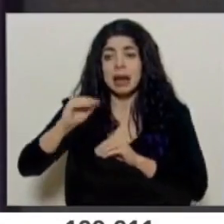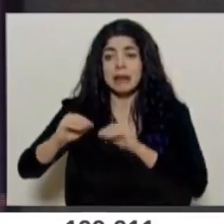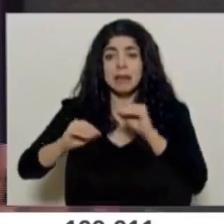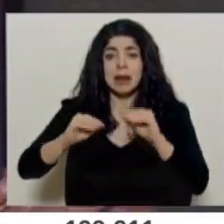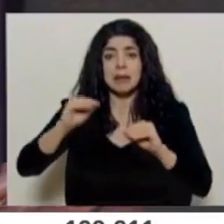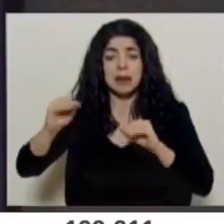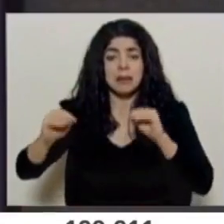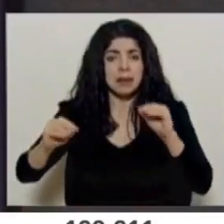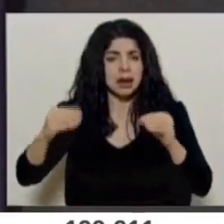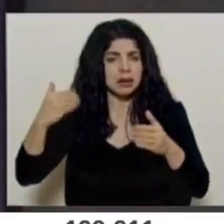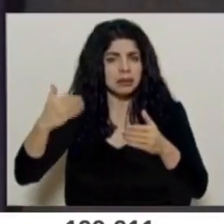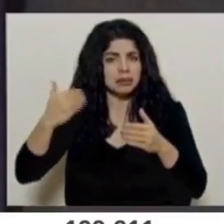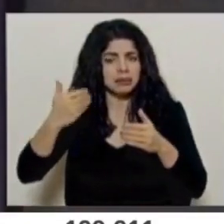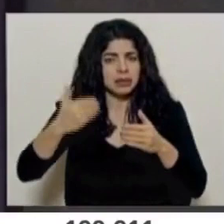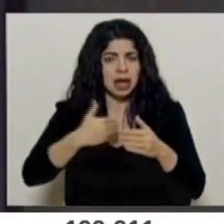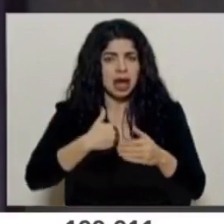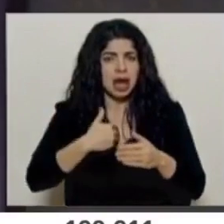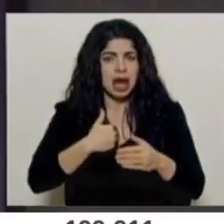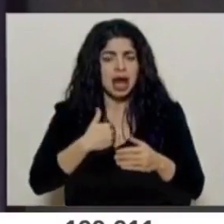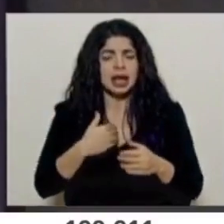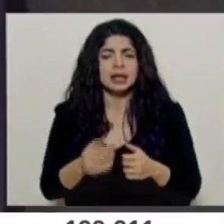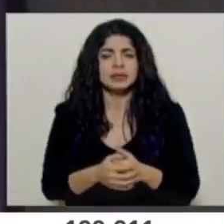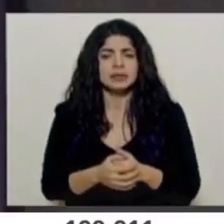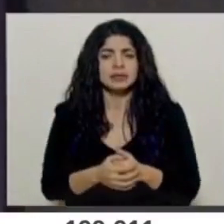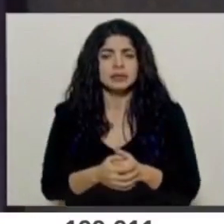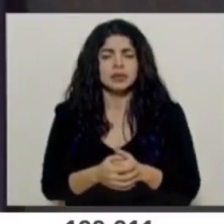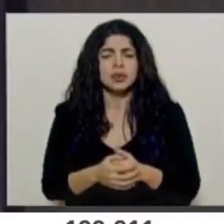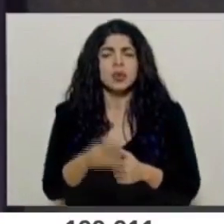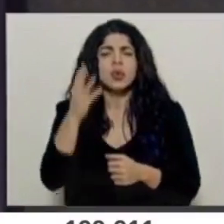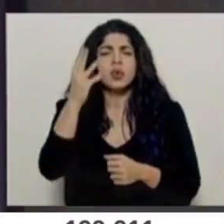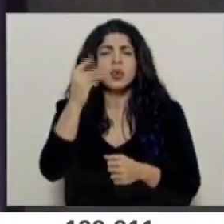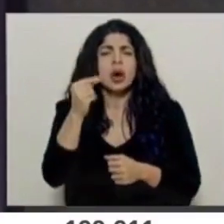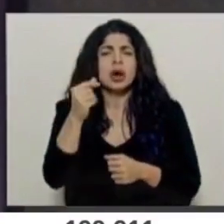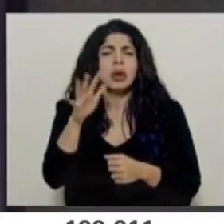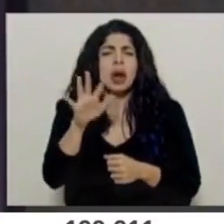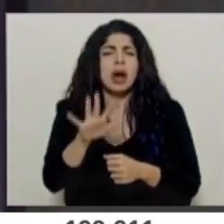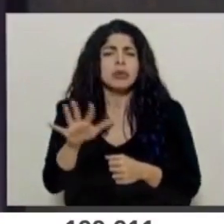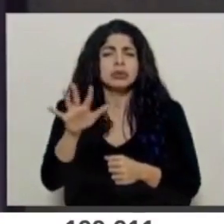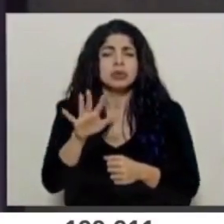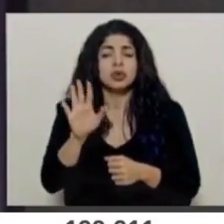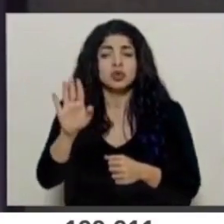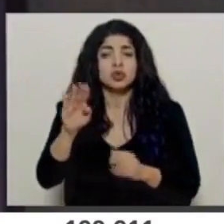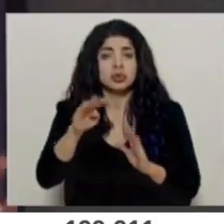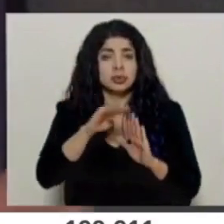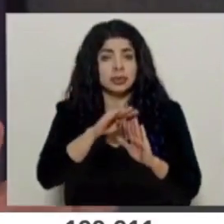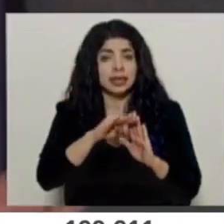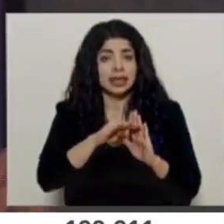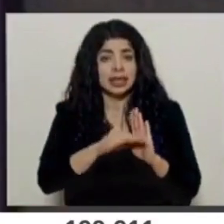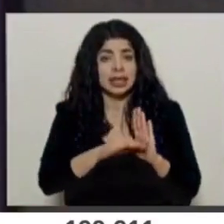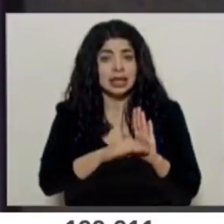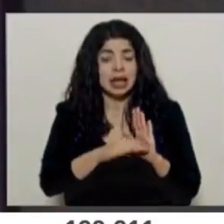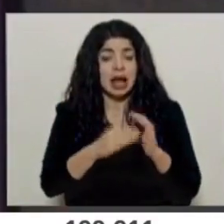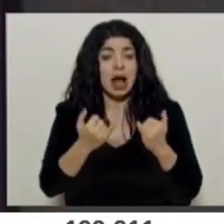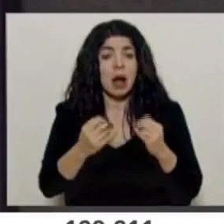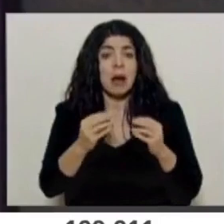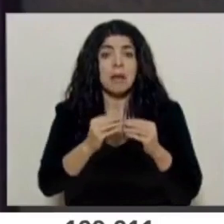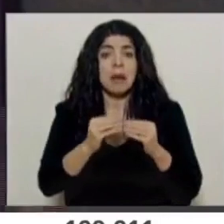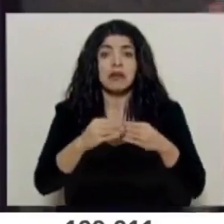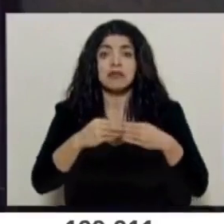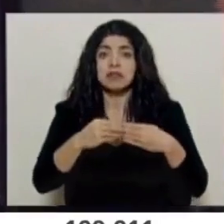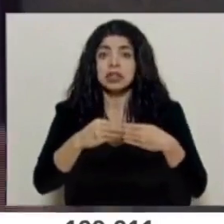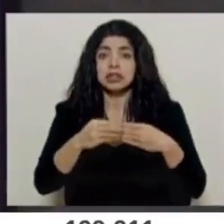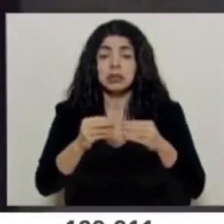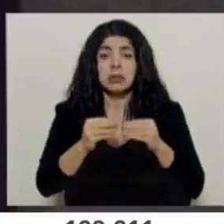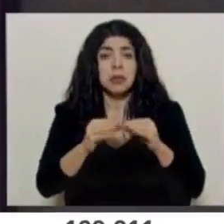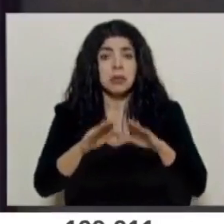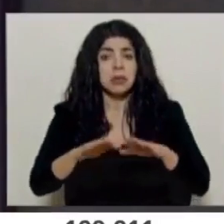viene registrando, ¿cuál es la estimación de medidas, de relajamiento de medidas, pensando